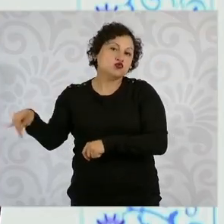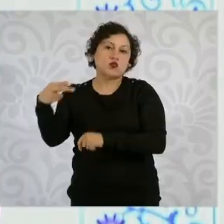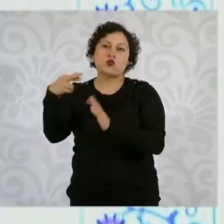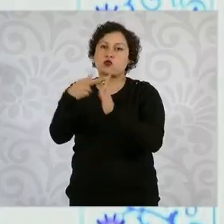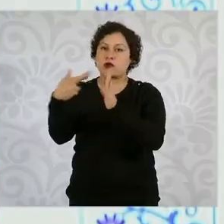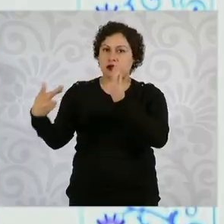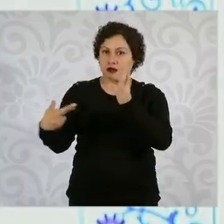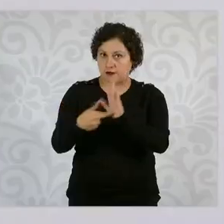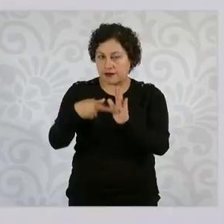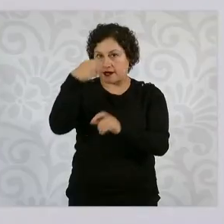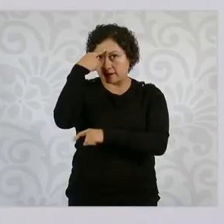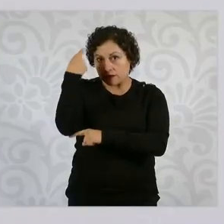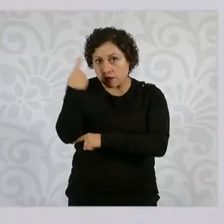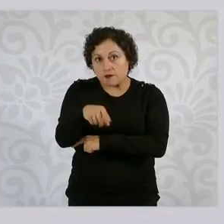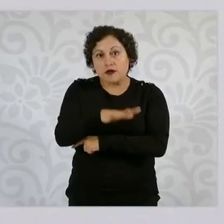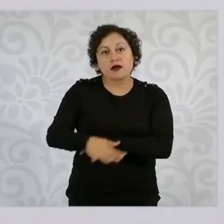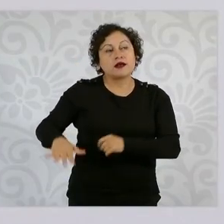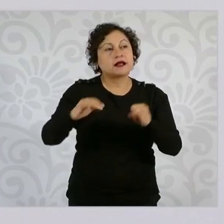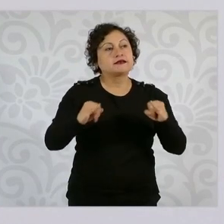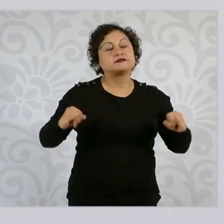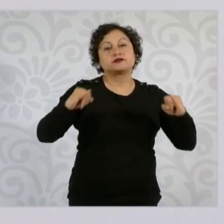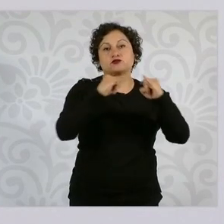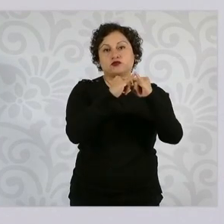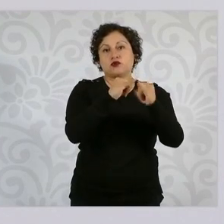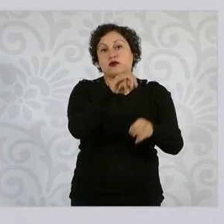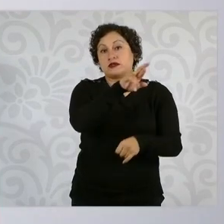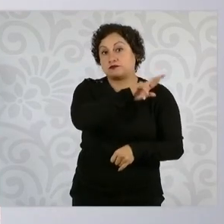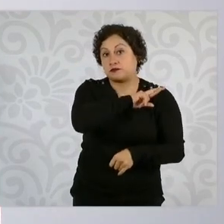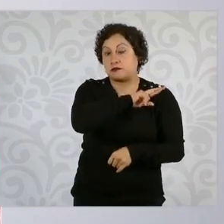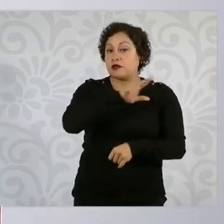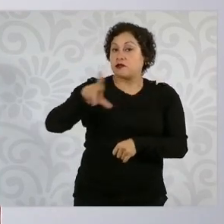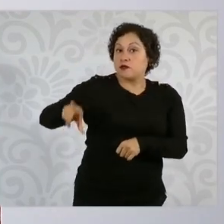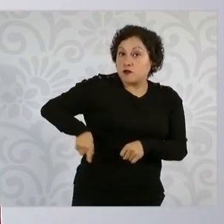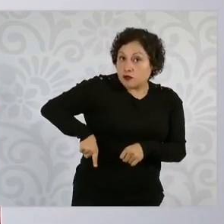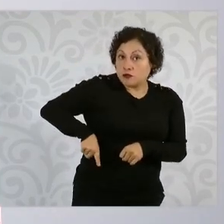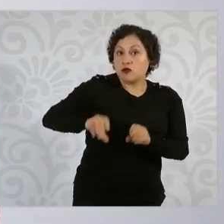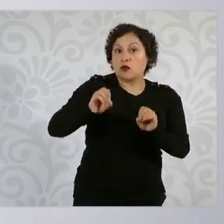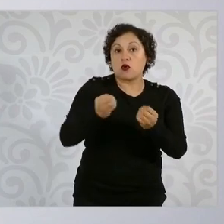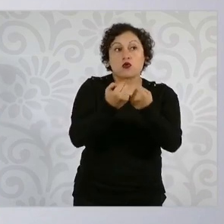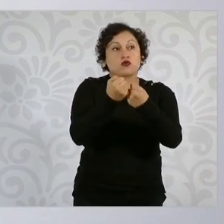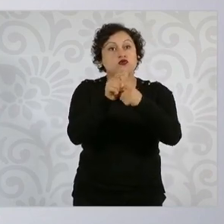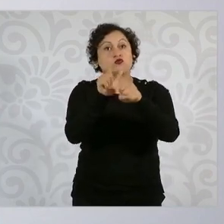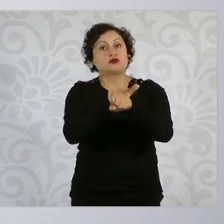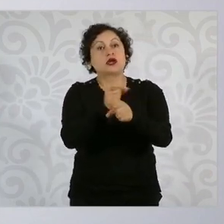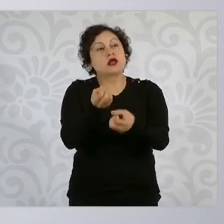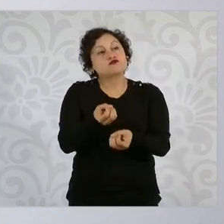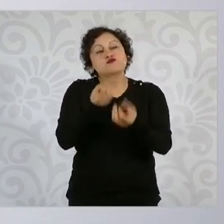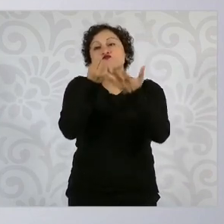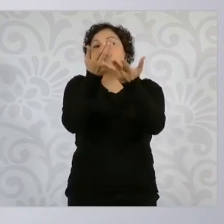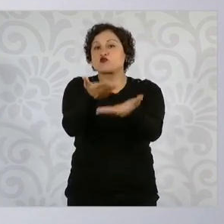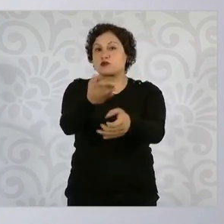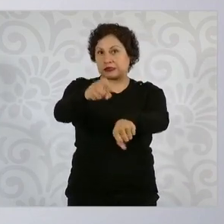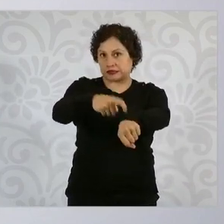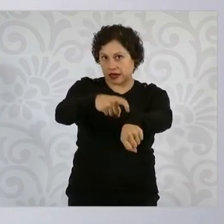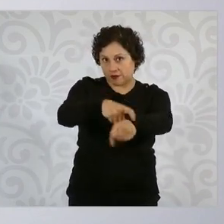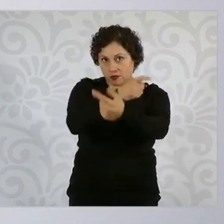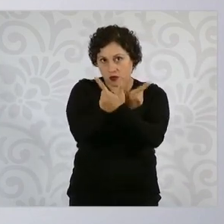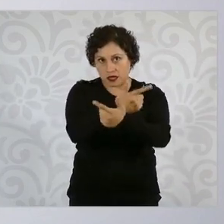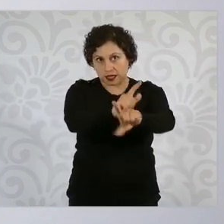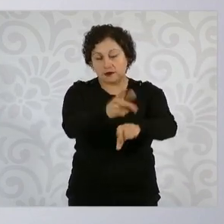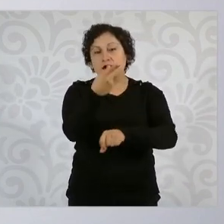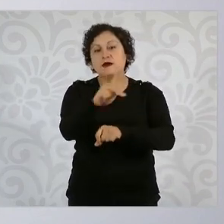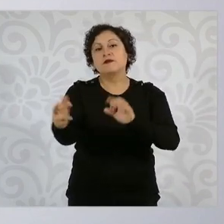del sector público, privado o social brinden espacios de manera gratuita, garantizando